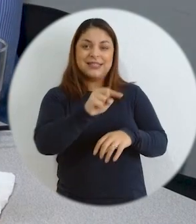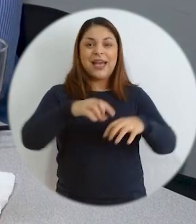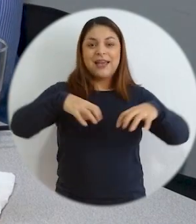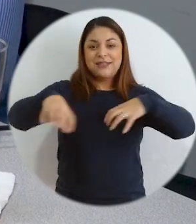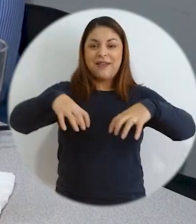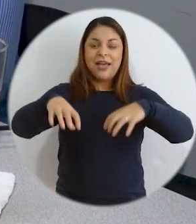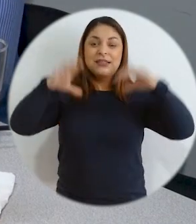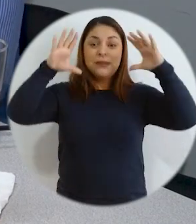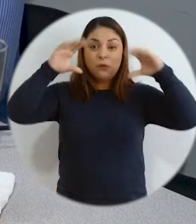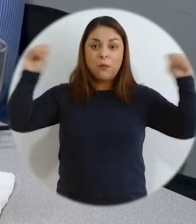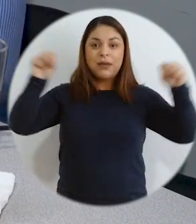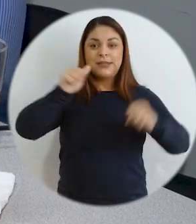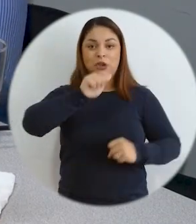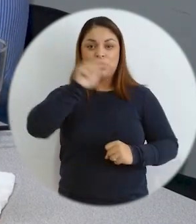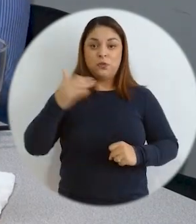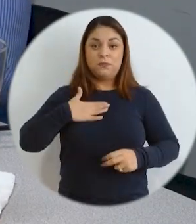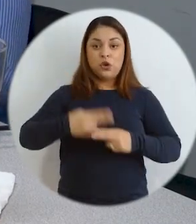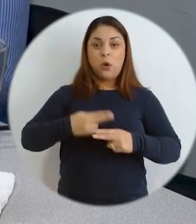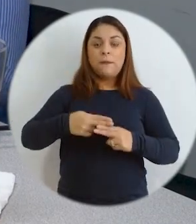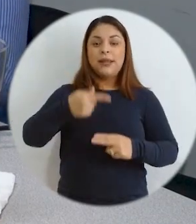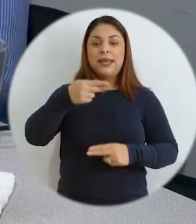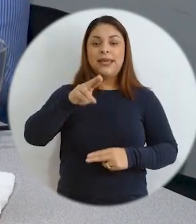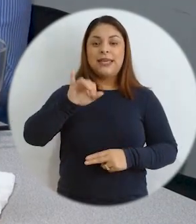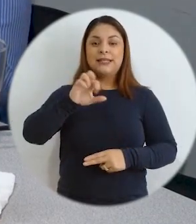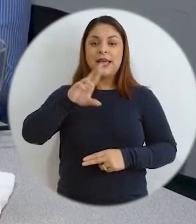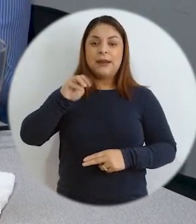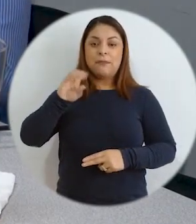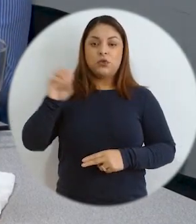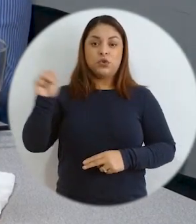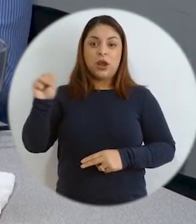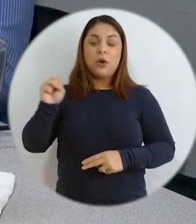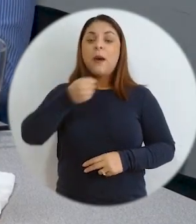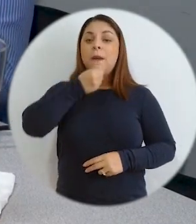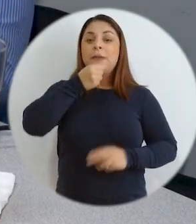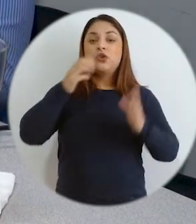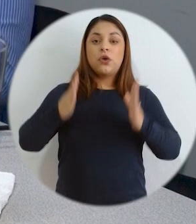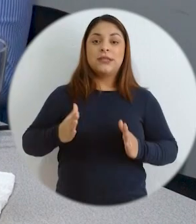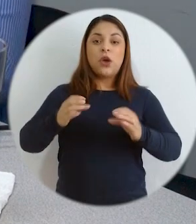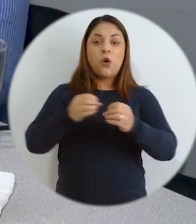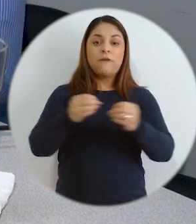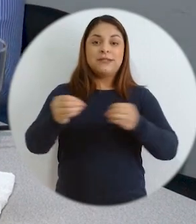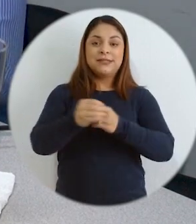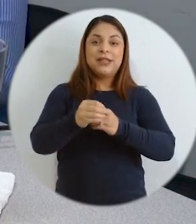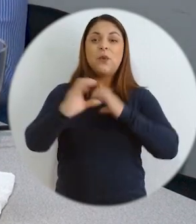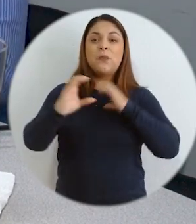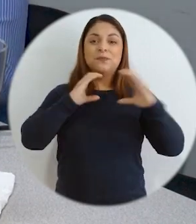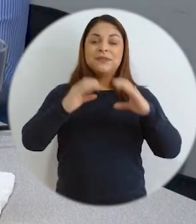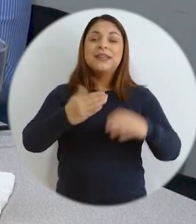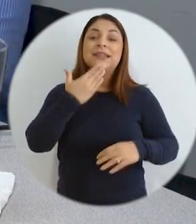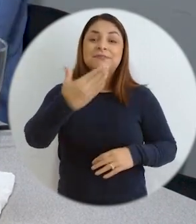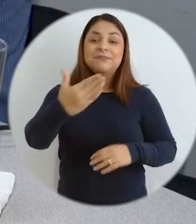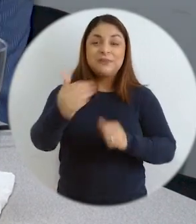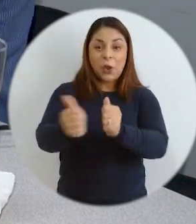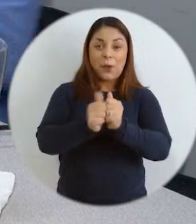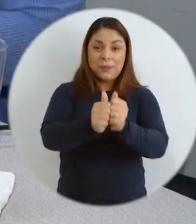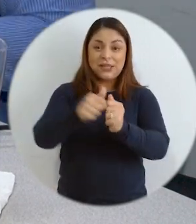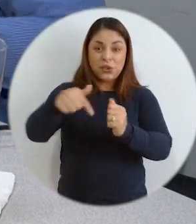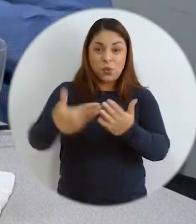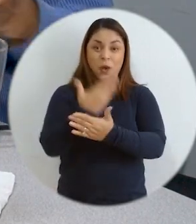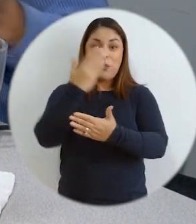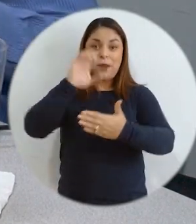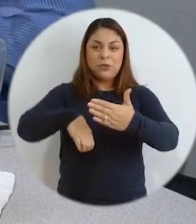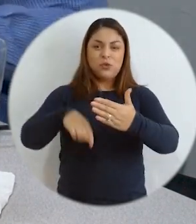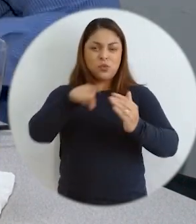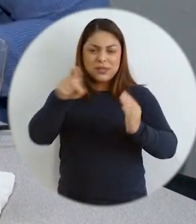las actividades propias relacionadas con la Cátedra Diplomacia Azul. Mi nombre es Guillermo Solano, periodista de la Oficina de Comunicación. Es un gusto que nos